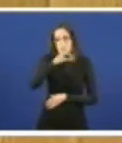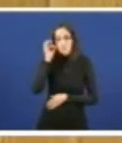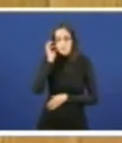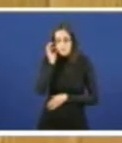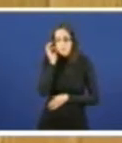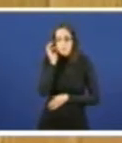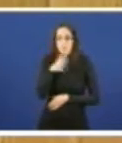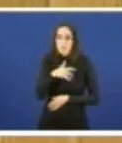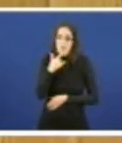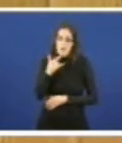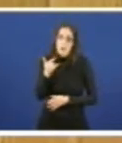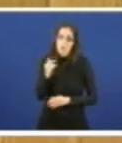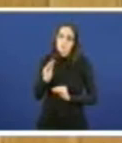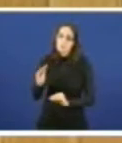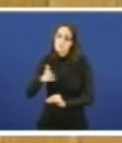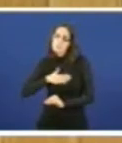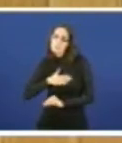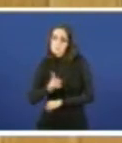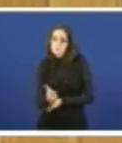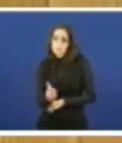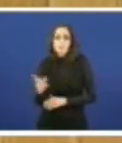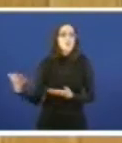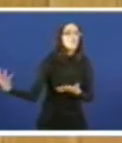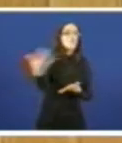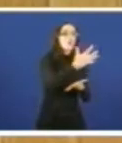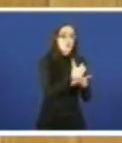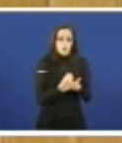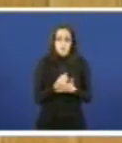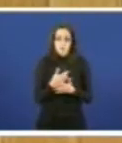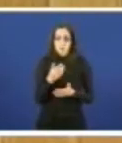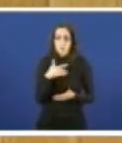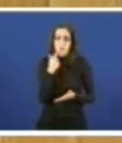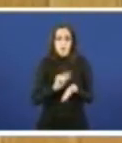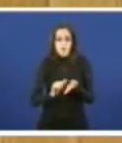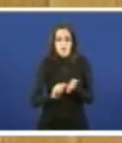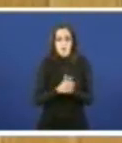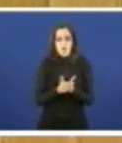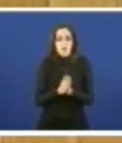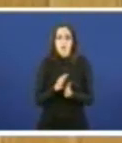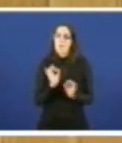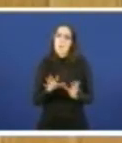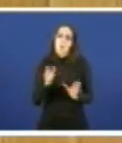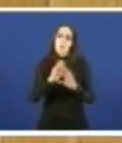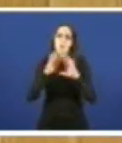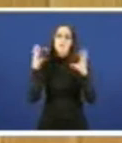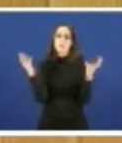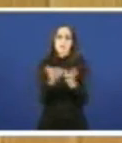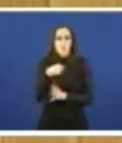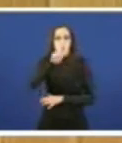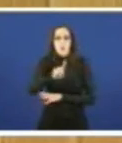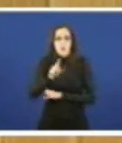galegas. Non caigan en ese erro porque efectivamente a obra de Rosalía é a máis universal da literatura